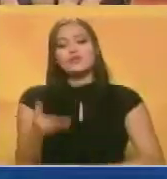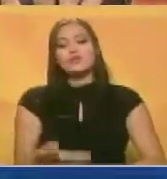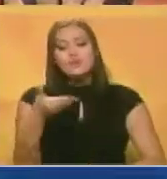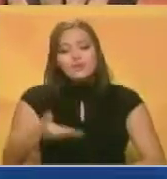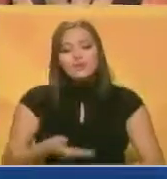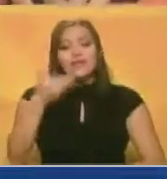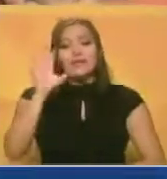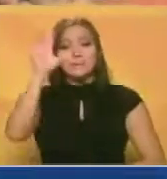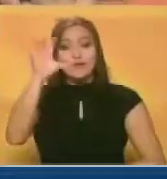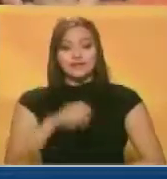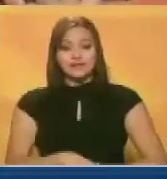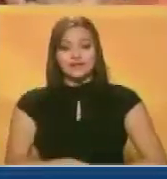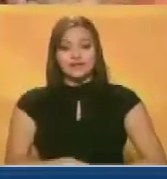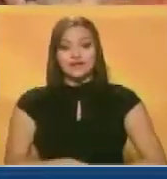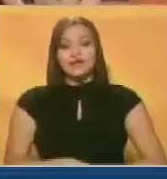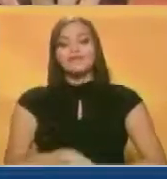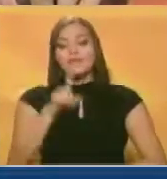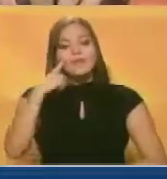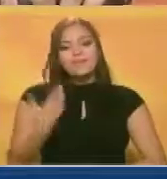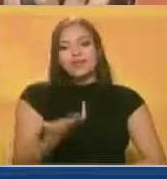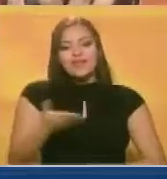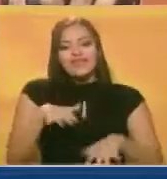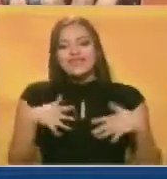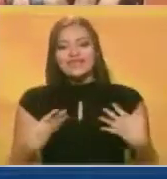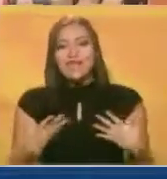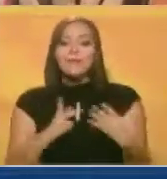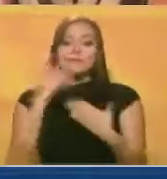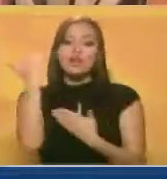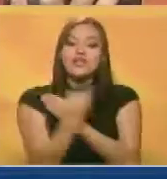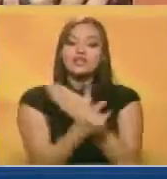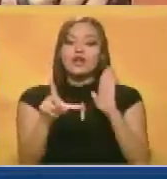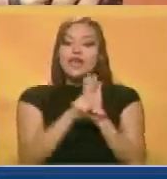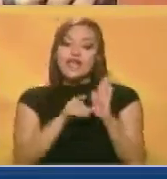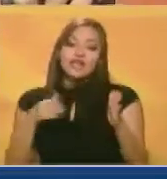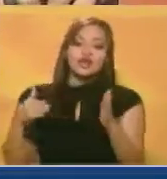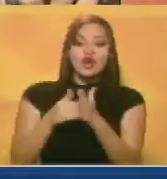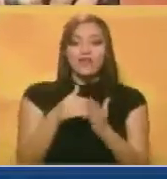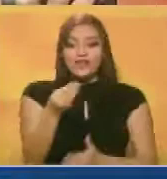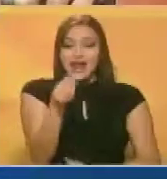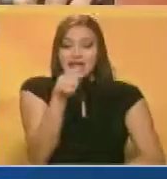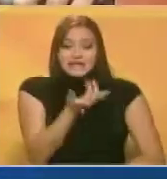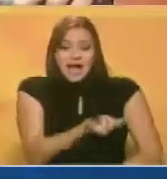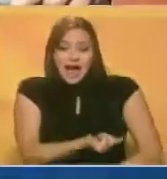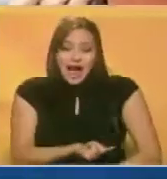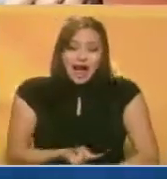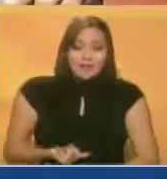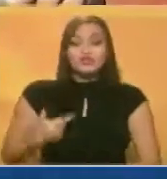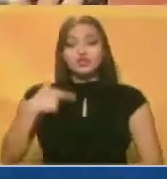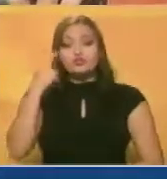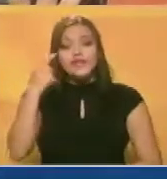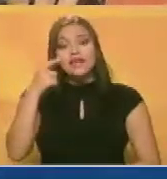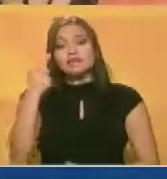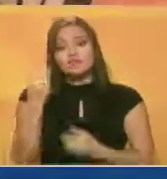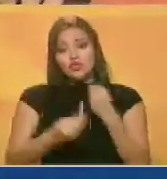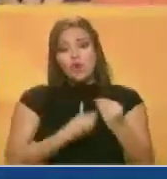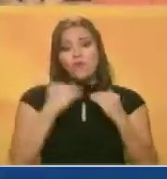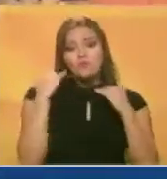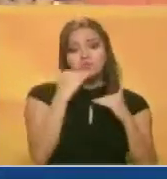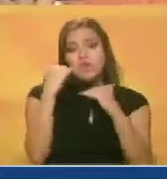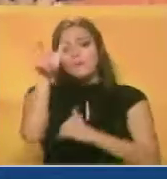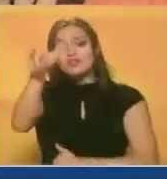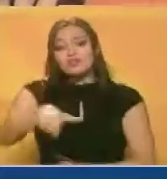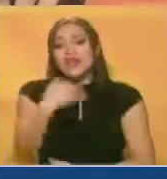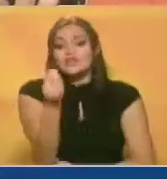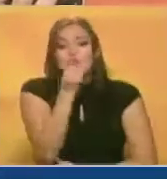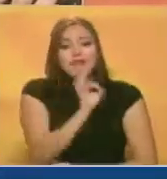importante para el país. Entre las prioridades está un proyecto de ley contra el hambre, porque nosotros entendemos que los niveles de desnutrición